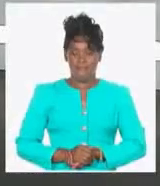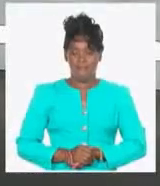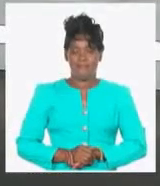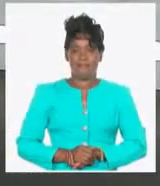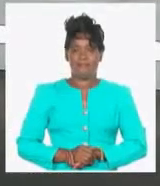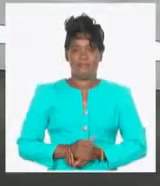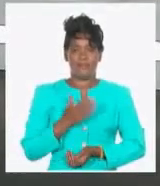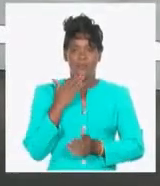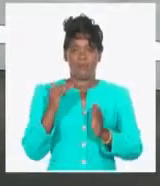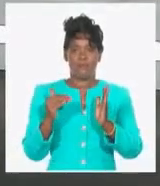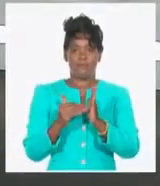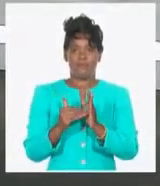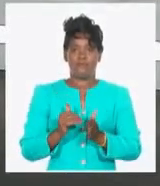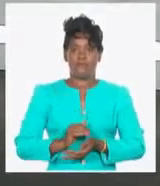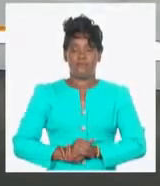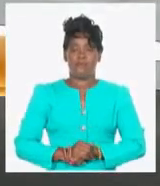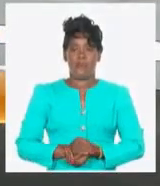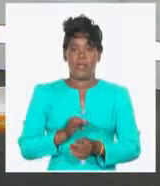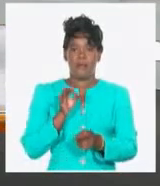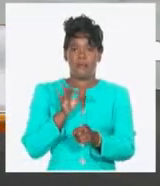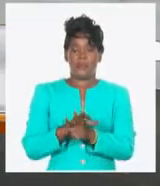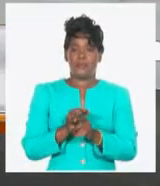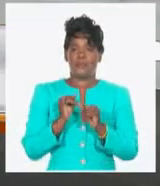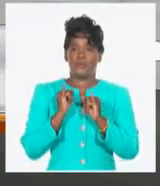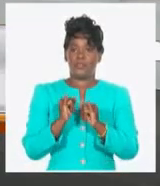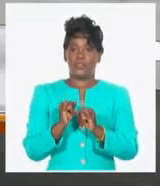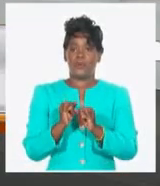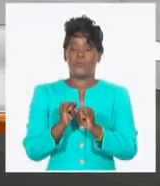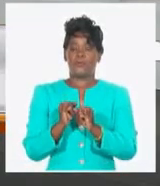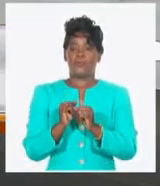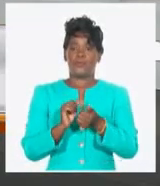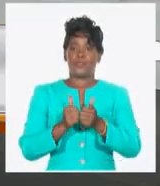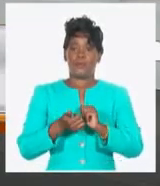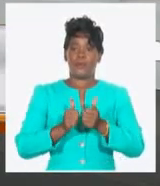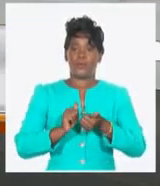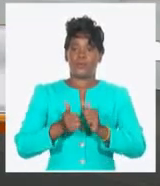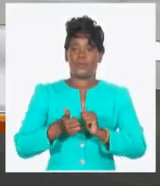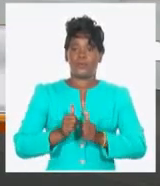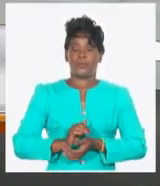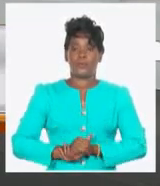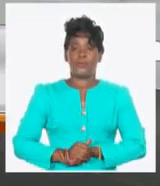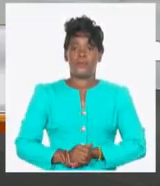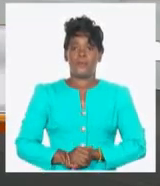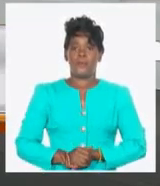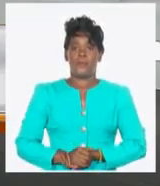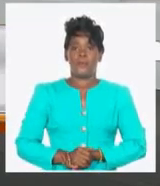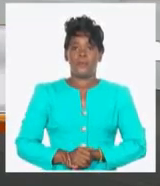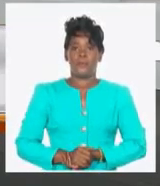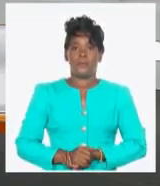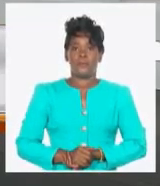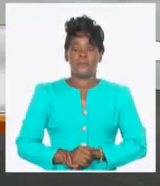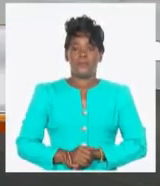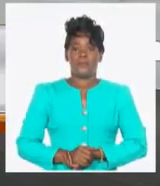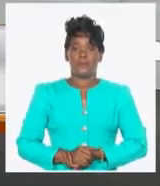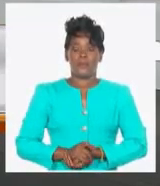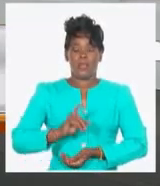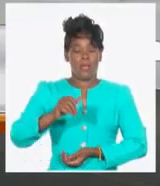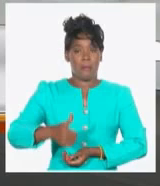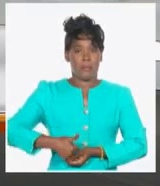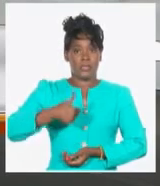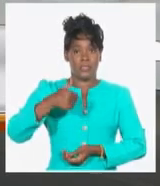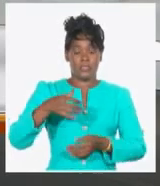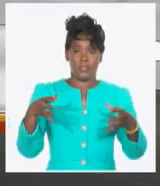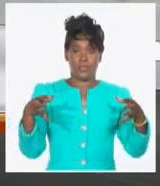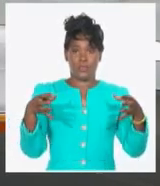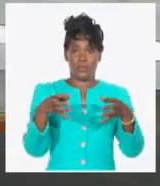Muy buenas tardes, ya estamos iniciando nuestro espacio dedicado a los deportes al mediodía. Hoy el presidente del Comité Olímpico,